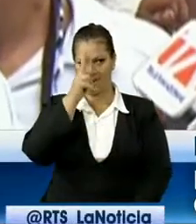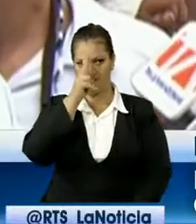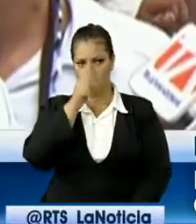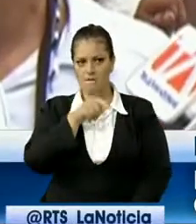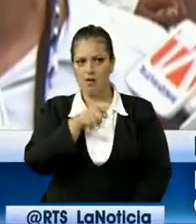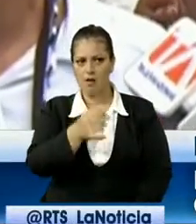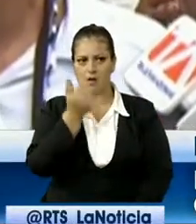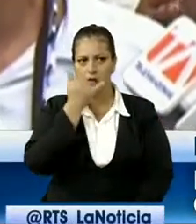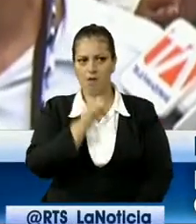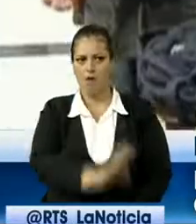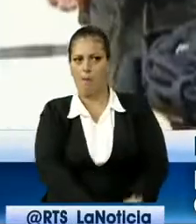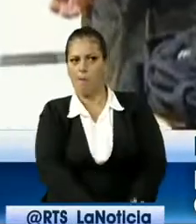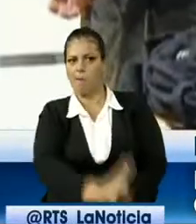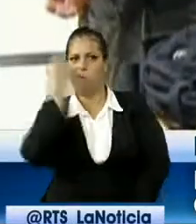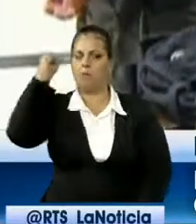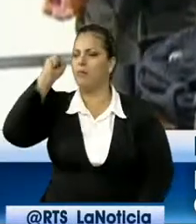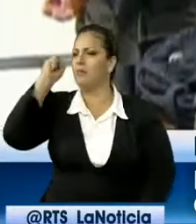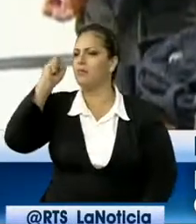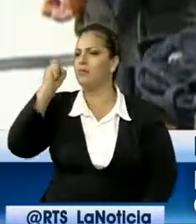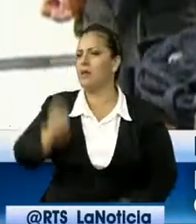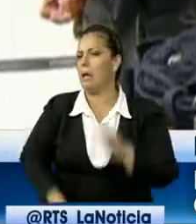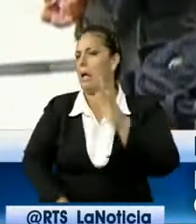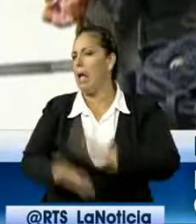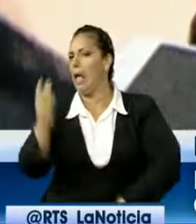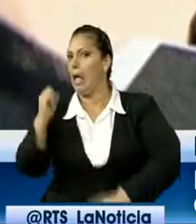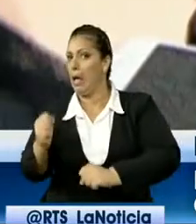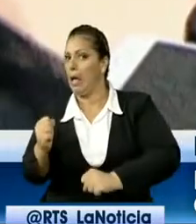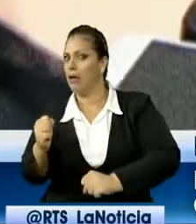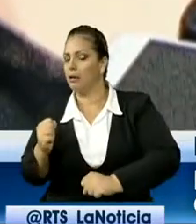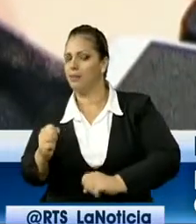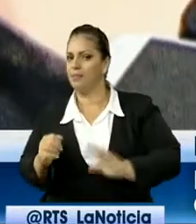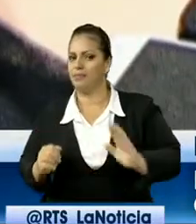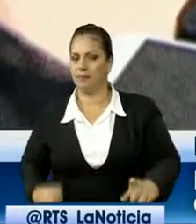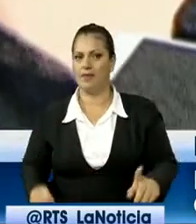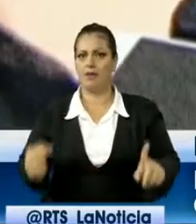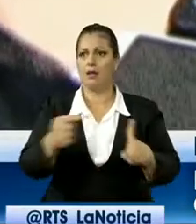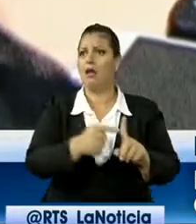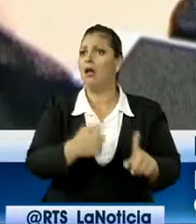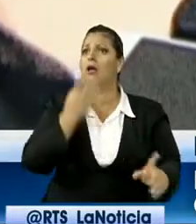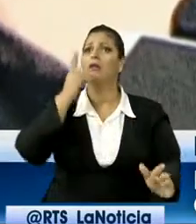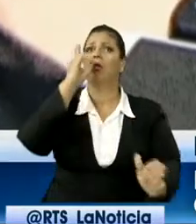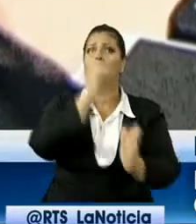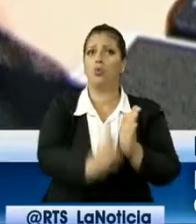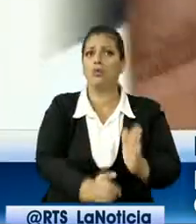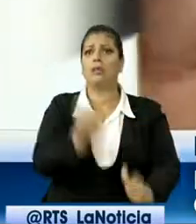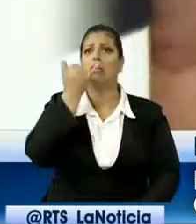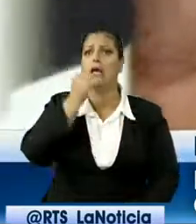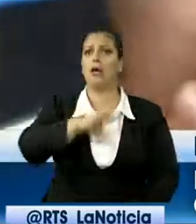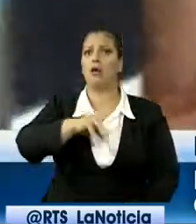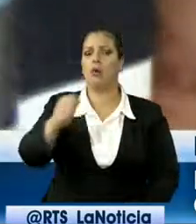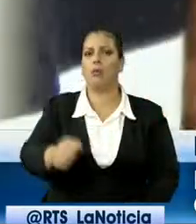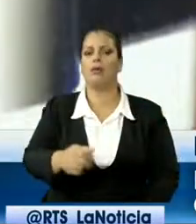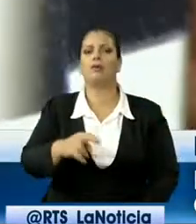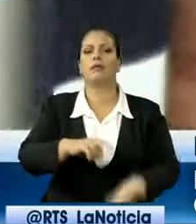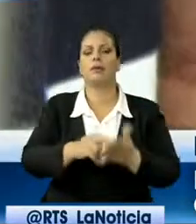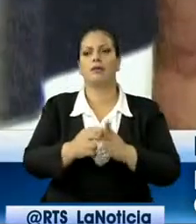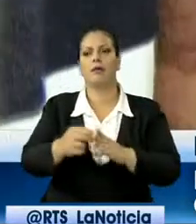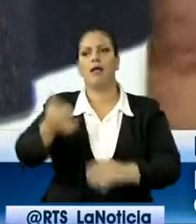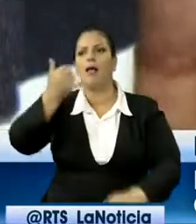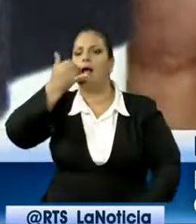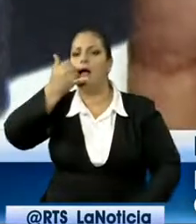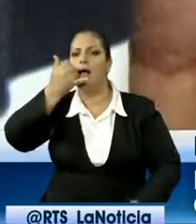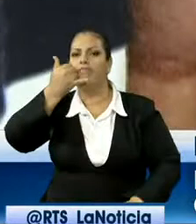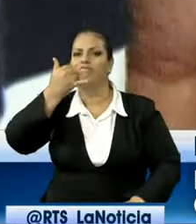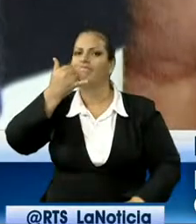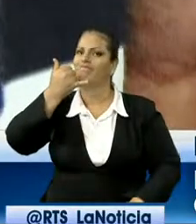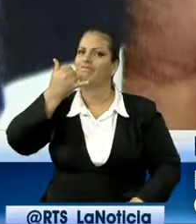celular, al ser reportado como robado, el teléfono ya deja de ser operativo. Entonces, personas inescrupulosas